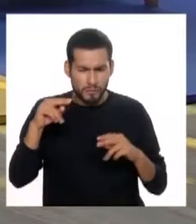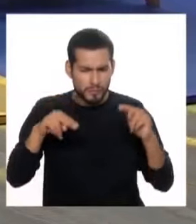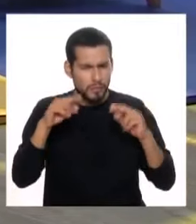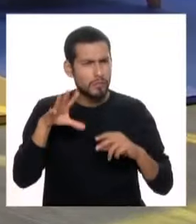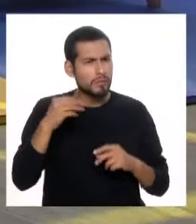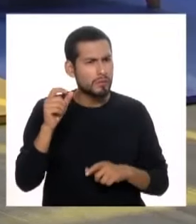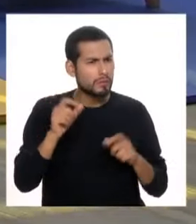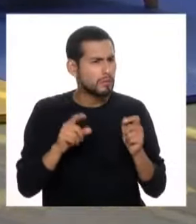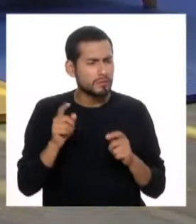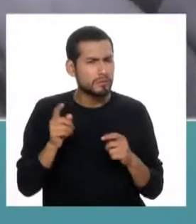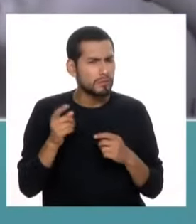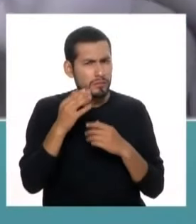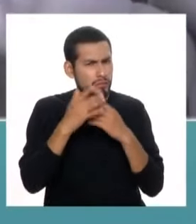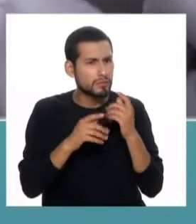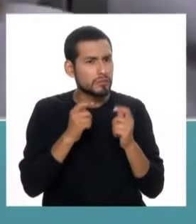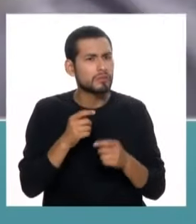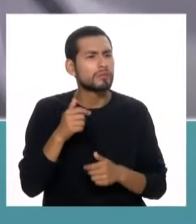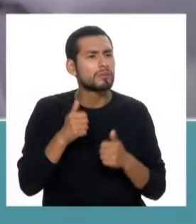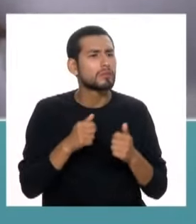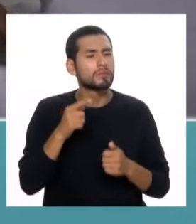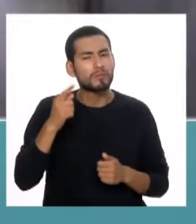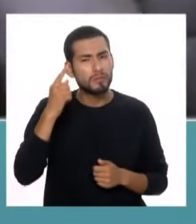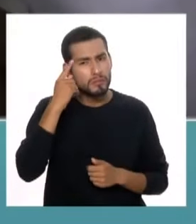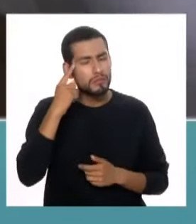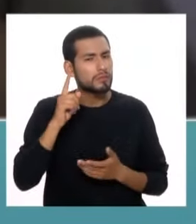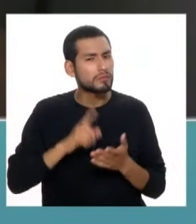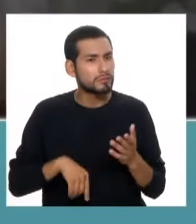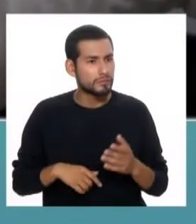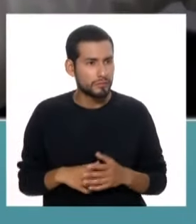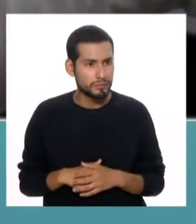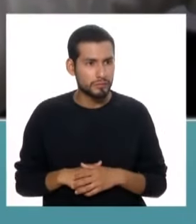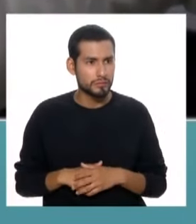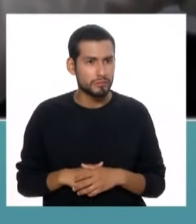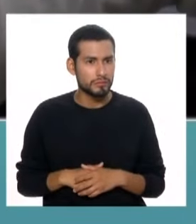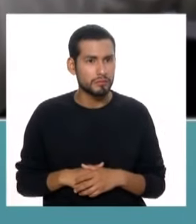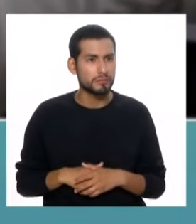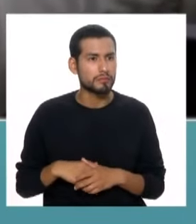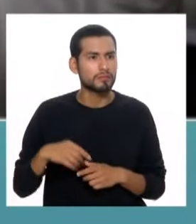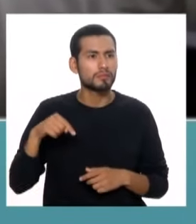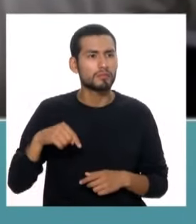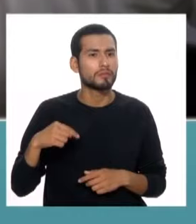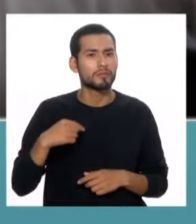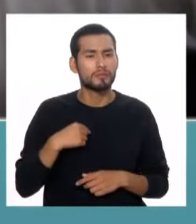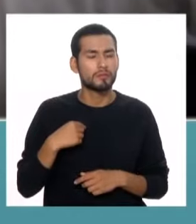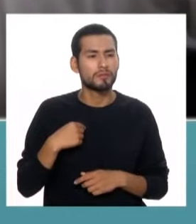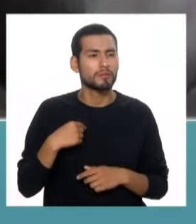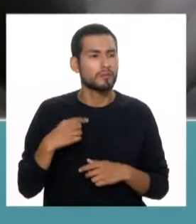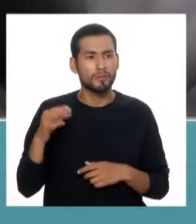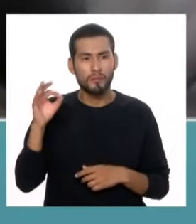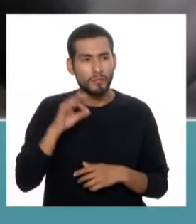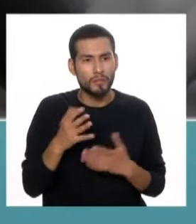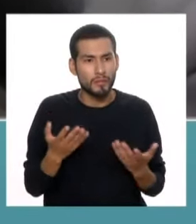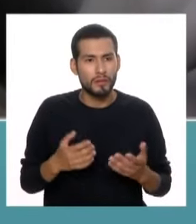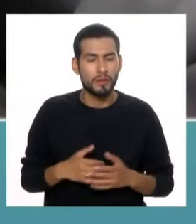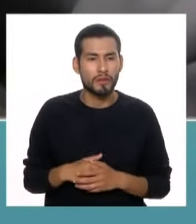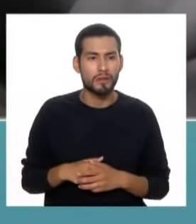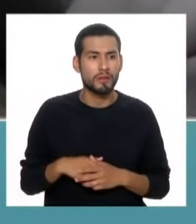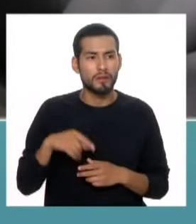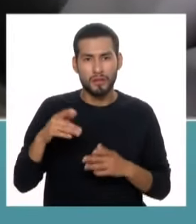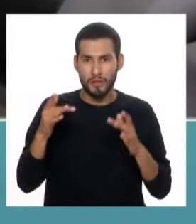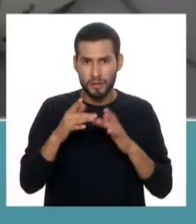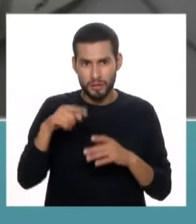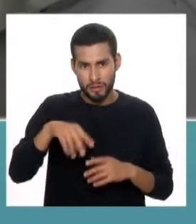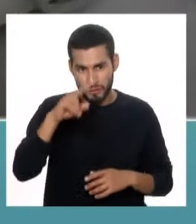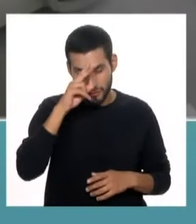no donaba? ¿Sabe cuál fue la primera causa? Nunca los habían invitado a donar sangre. Ah, está Conecta Perú, los